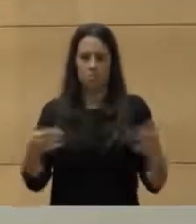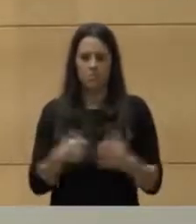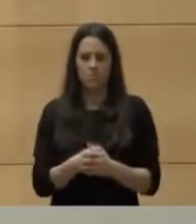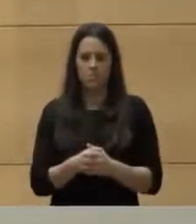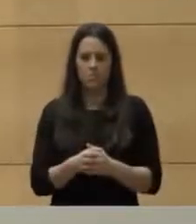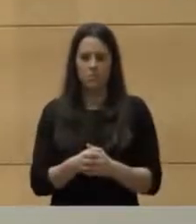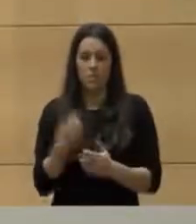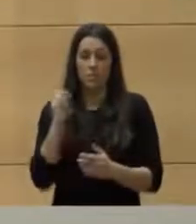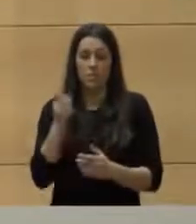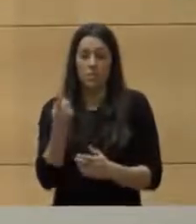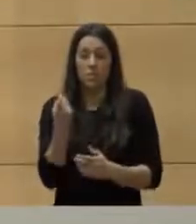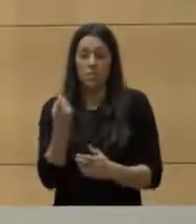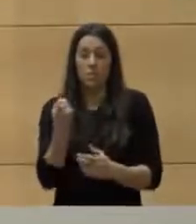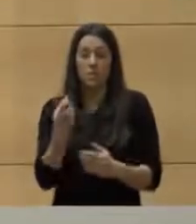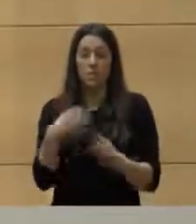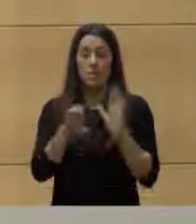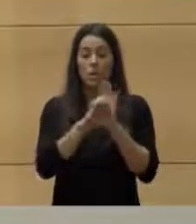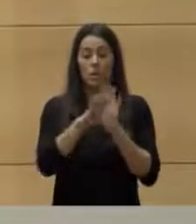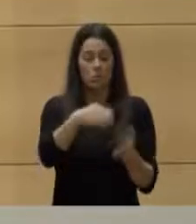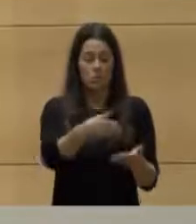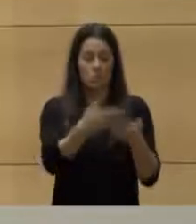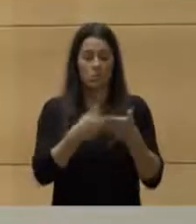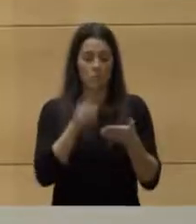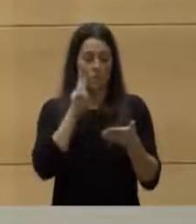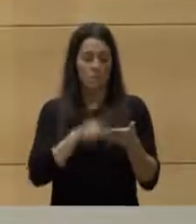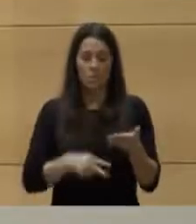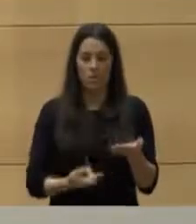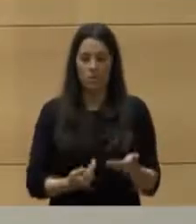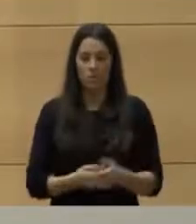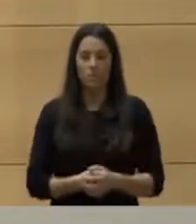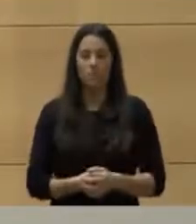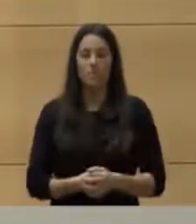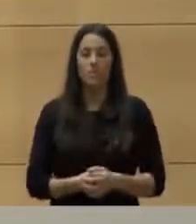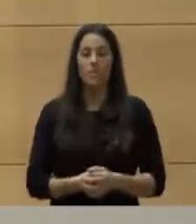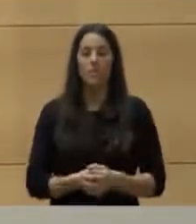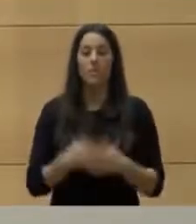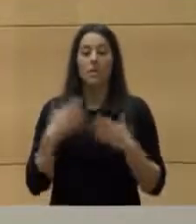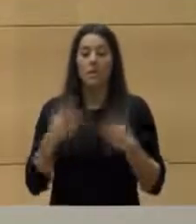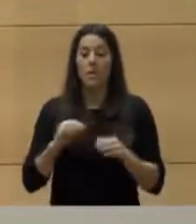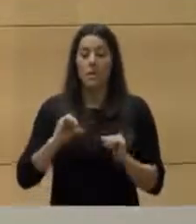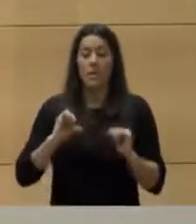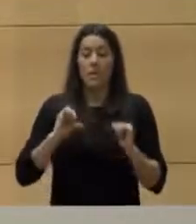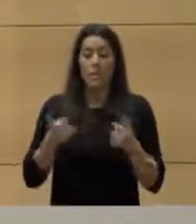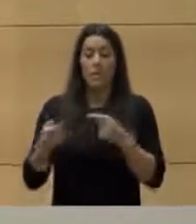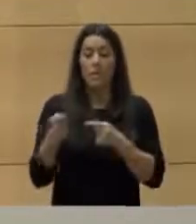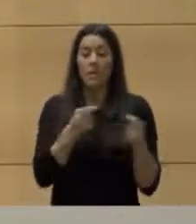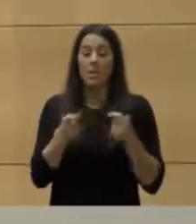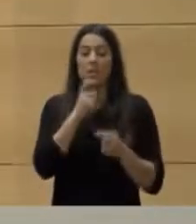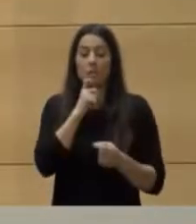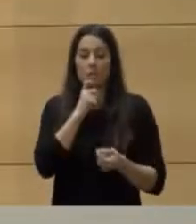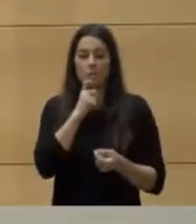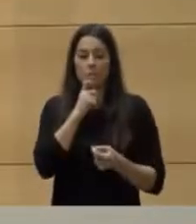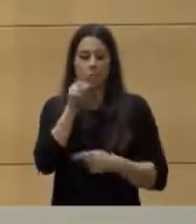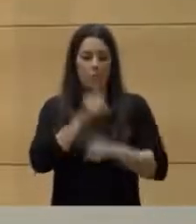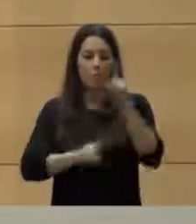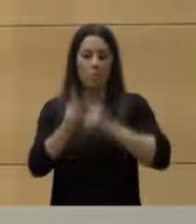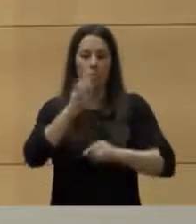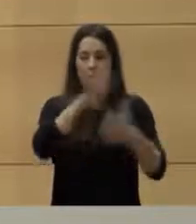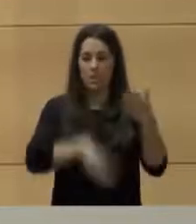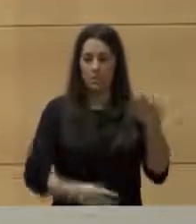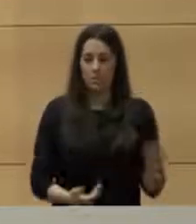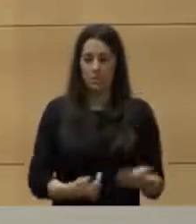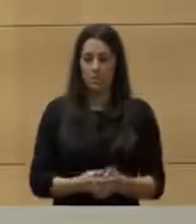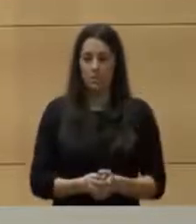la Constitución y leerlo. Pues bien, nos encontramos con el problema catalán para empezar a discutir. Nos encontramos con